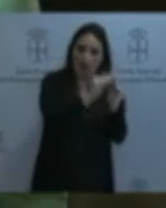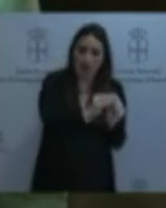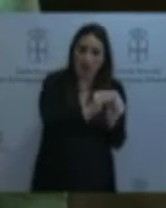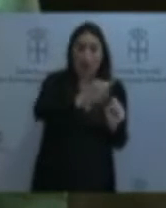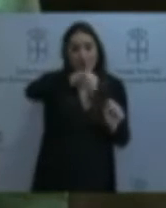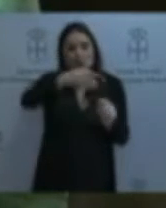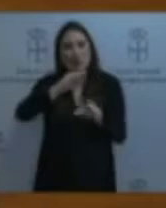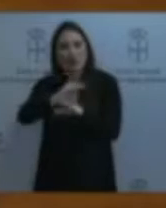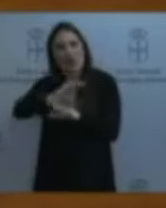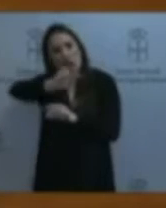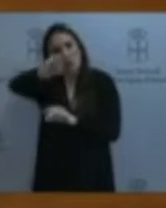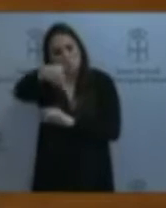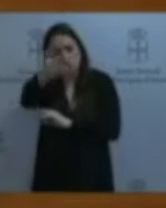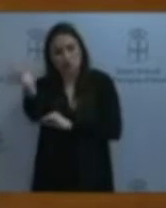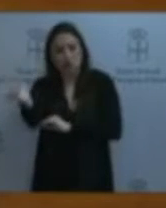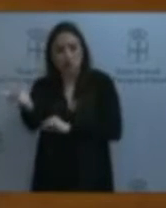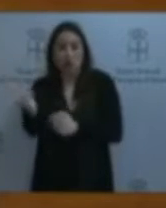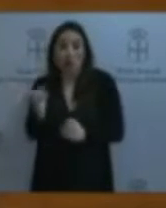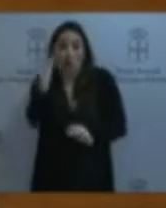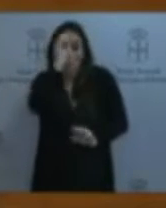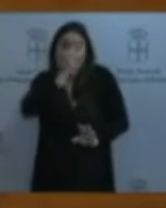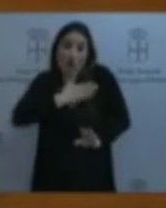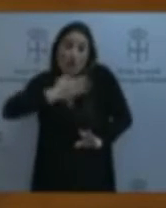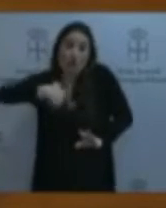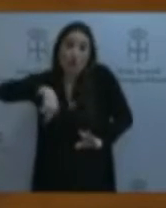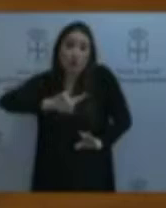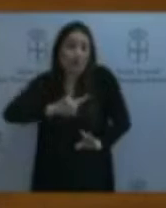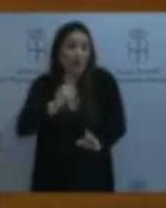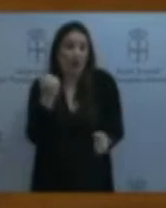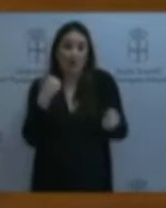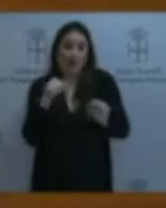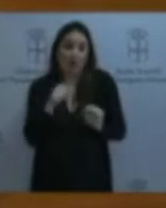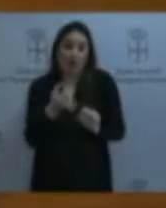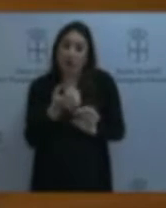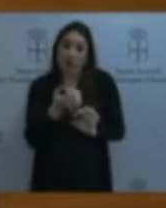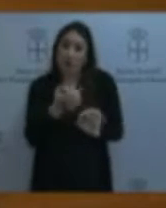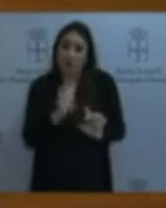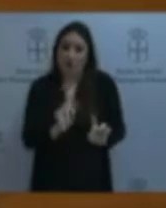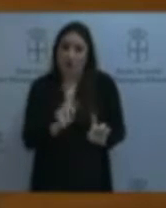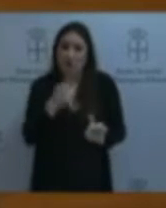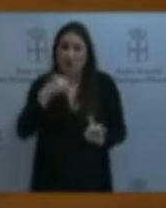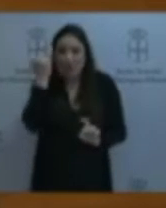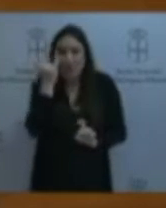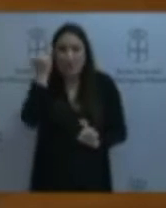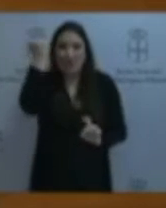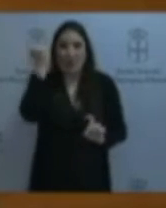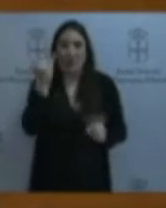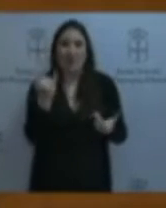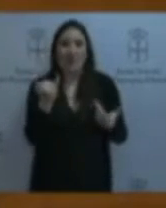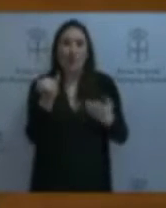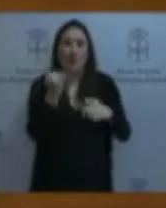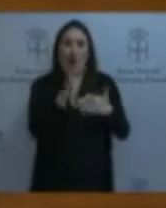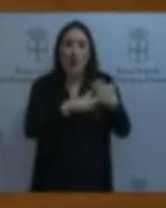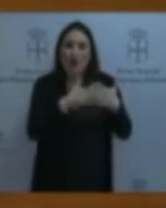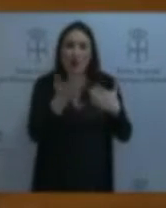los que lo financian. Desde nuestro punto de vista, no es esa la actitud, no compartimos la idea de que ampliar los horarios